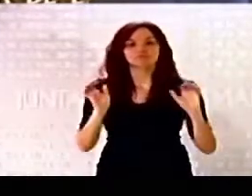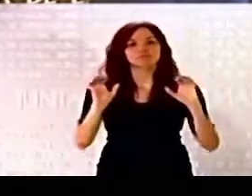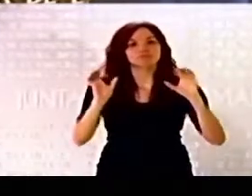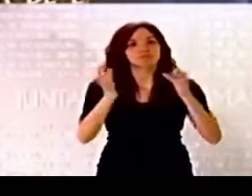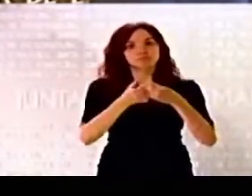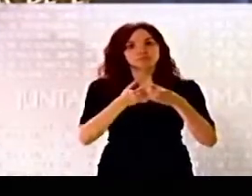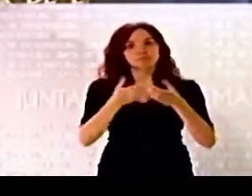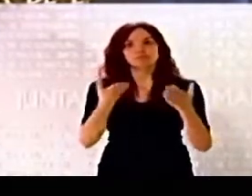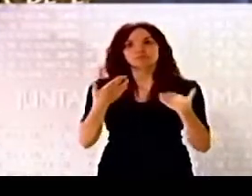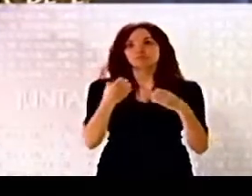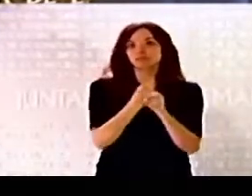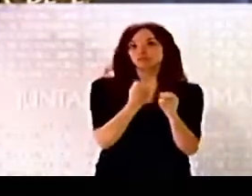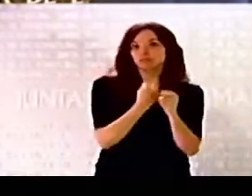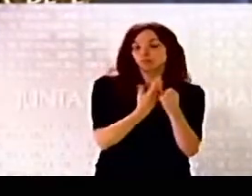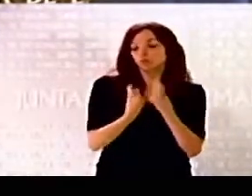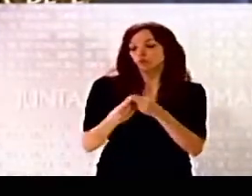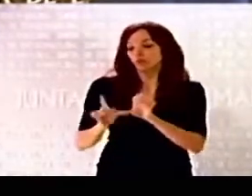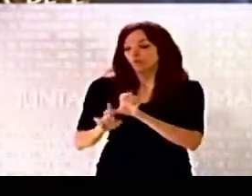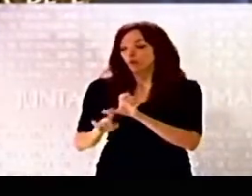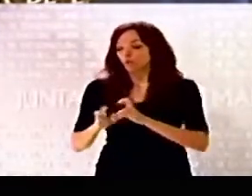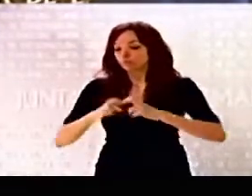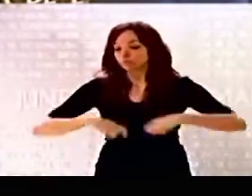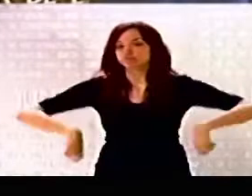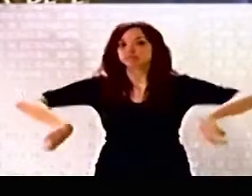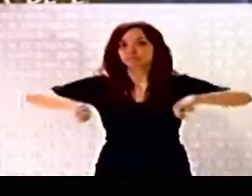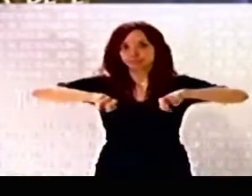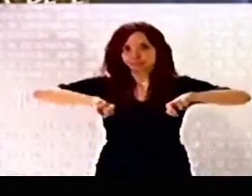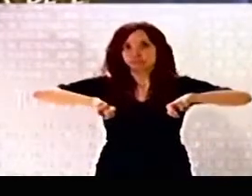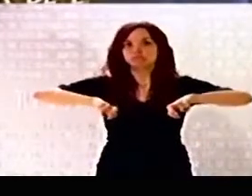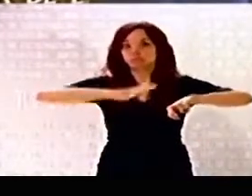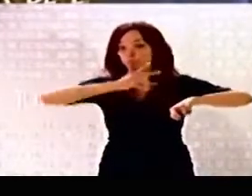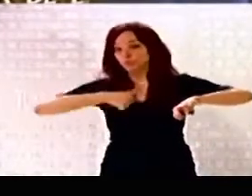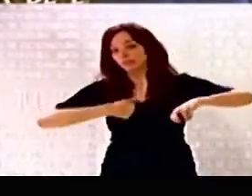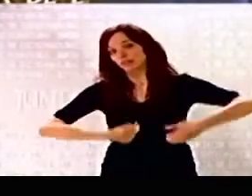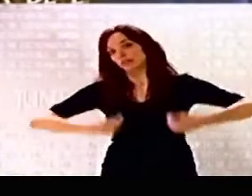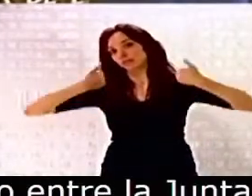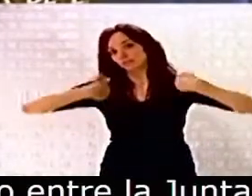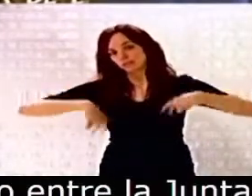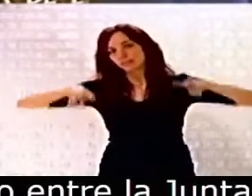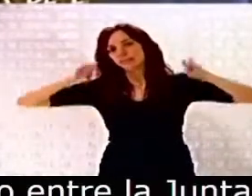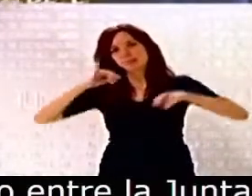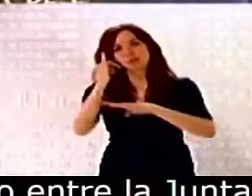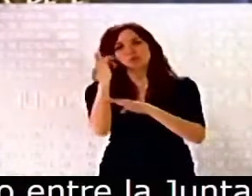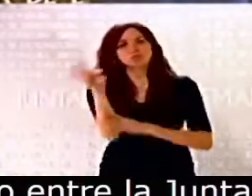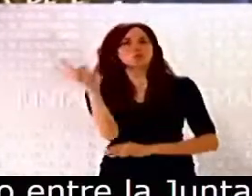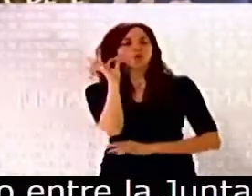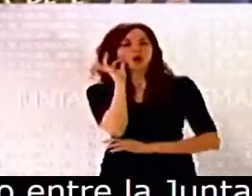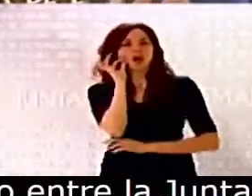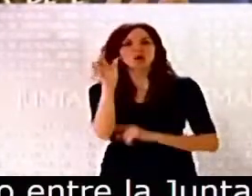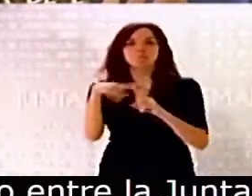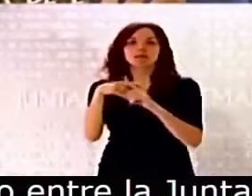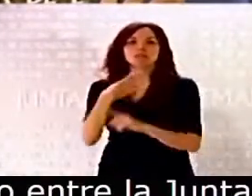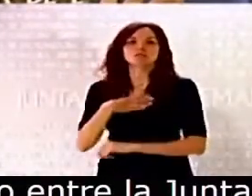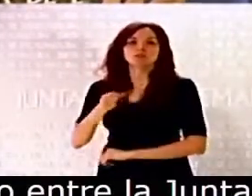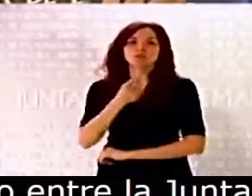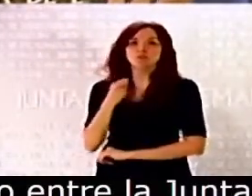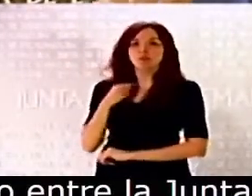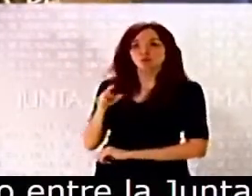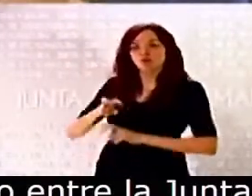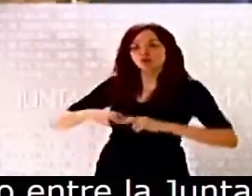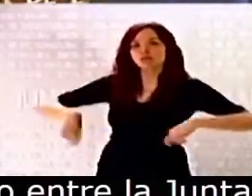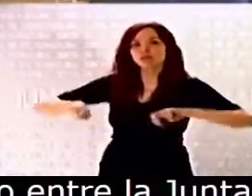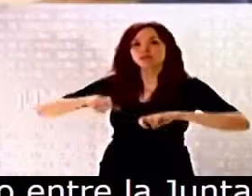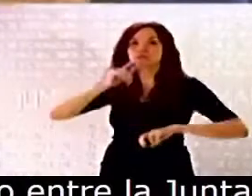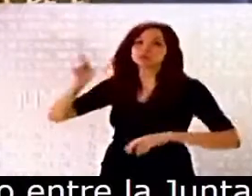trabajo entre la Junta de Extremadura, competente en la materia, Instituto de la Mujer de Extremadura, y el Ayuntamiento de Badajoz, que es quien